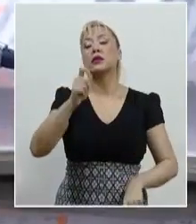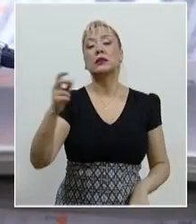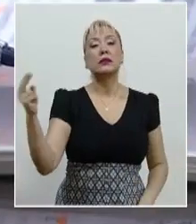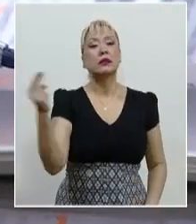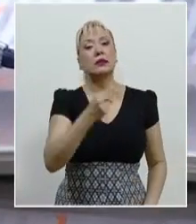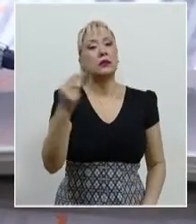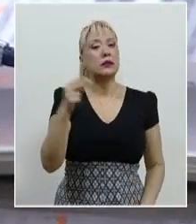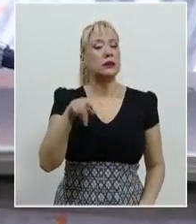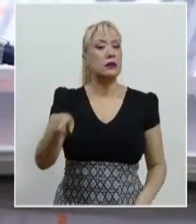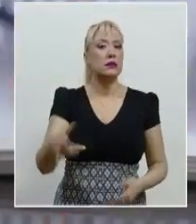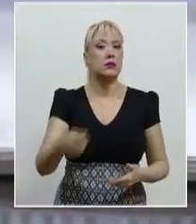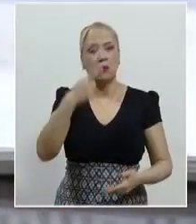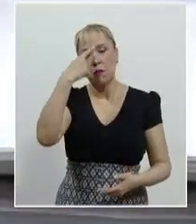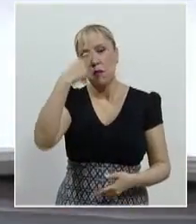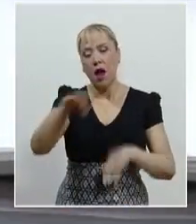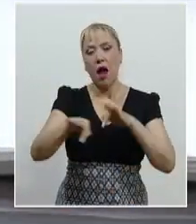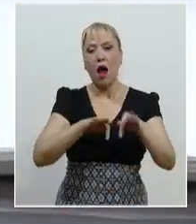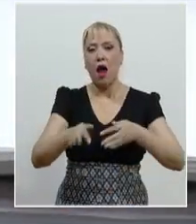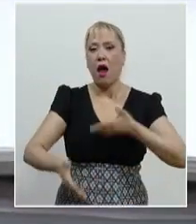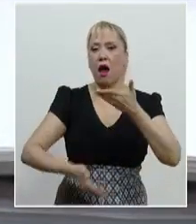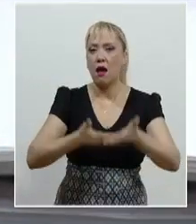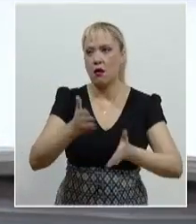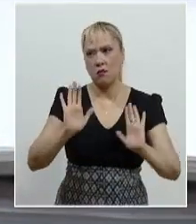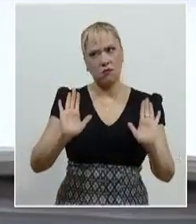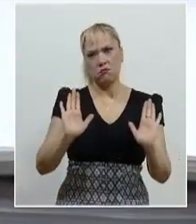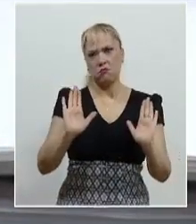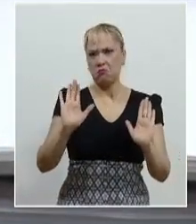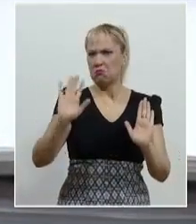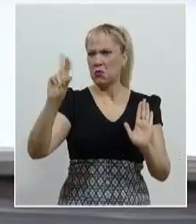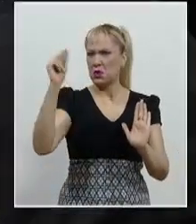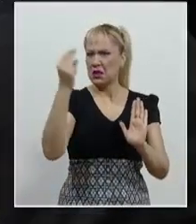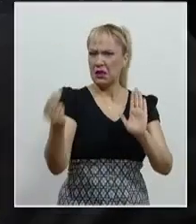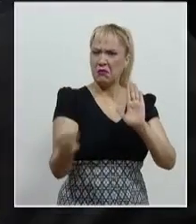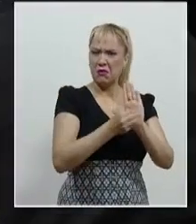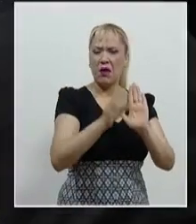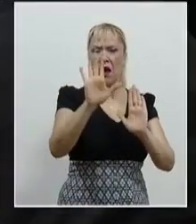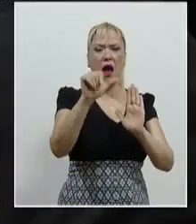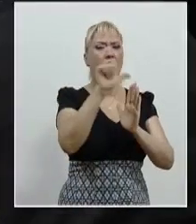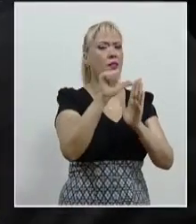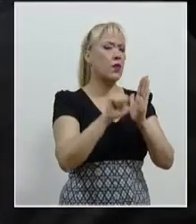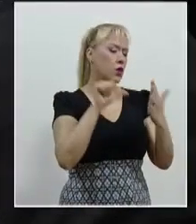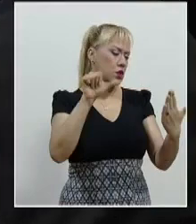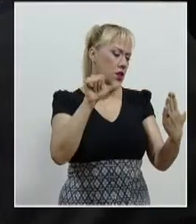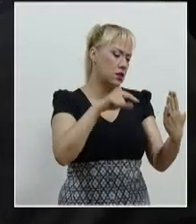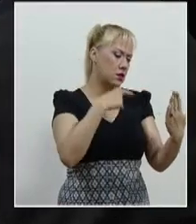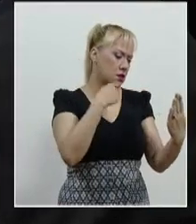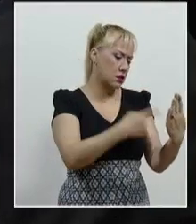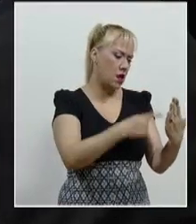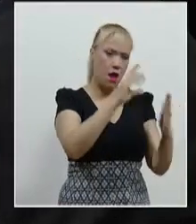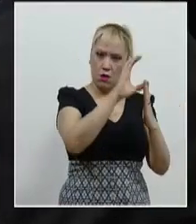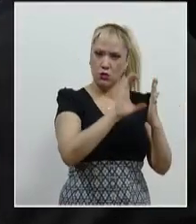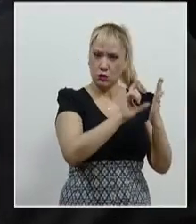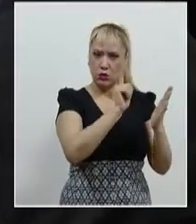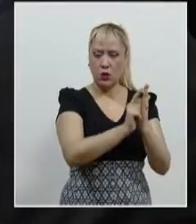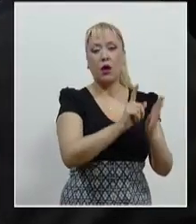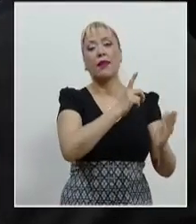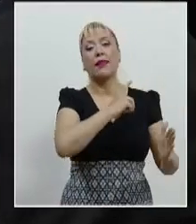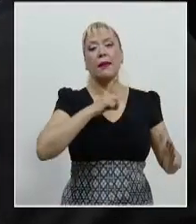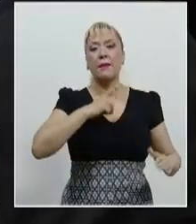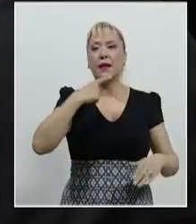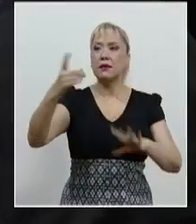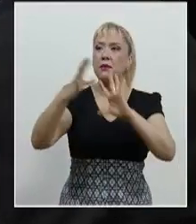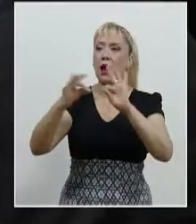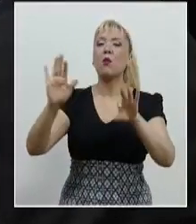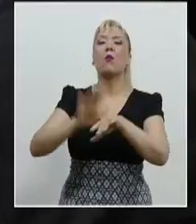garantizar el derecho a la debida motivación, conforme al artículo 16 constitucional, se deben exponer las razones que originaron